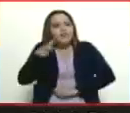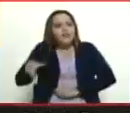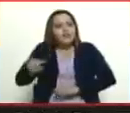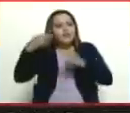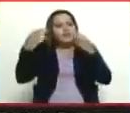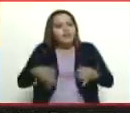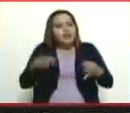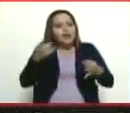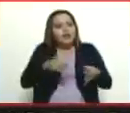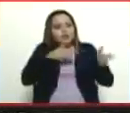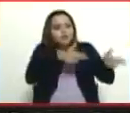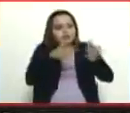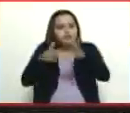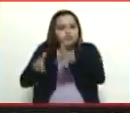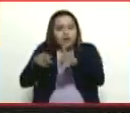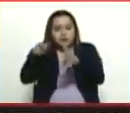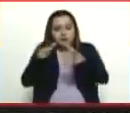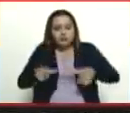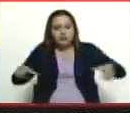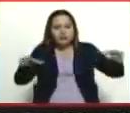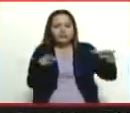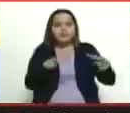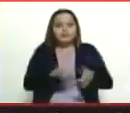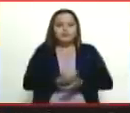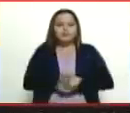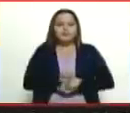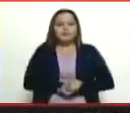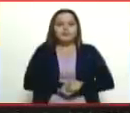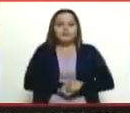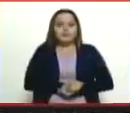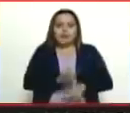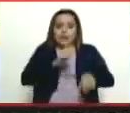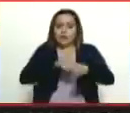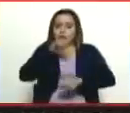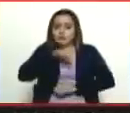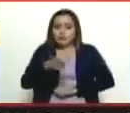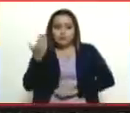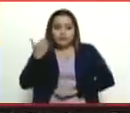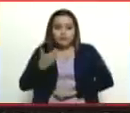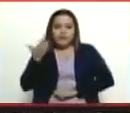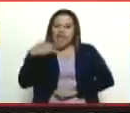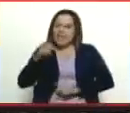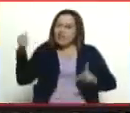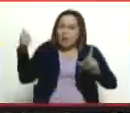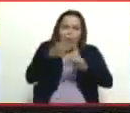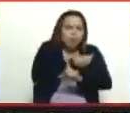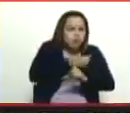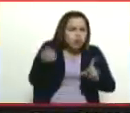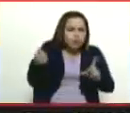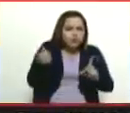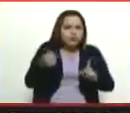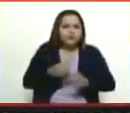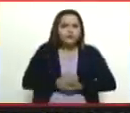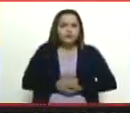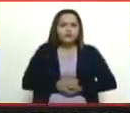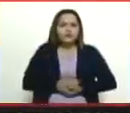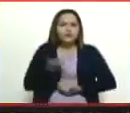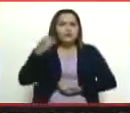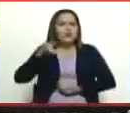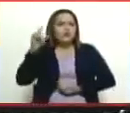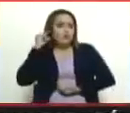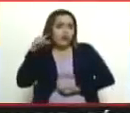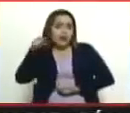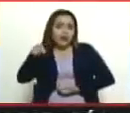desaparecieron en ese momento o en ese instante. Los torturaron. Había una compañera que estaba